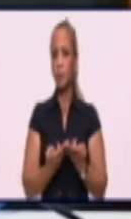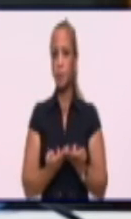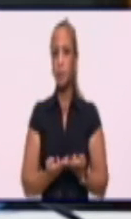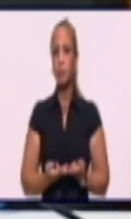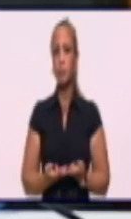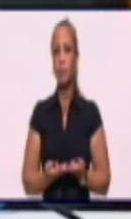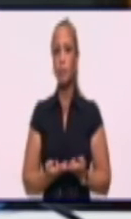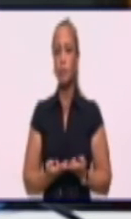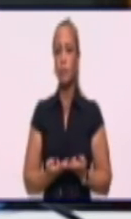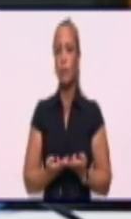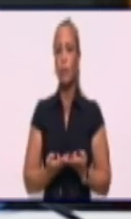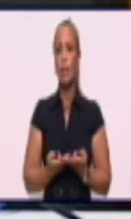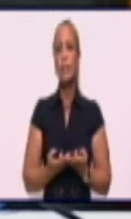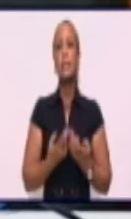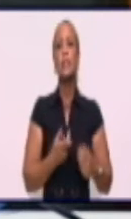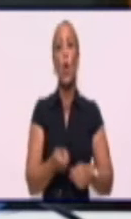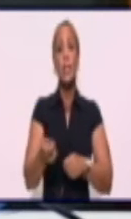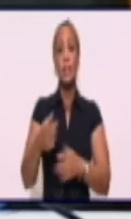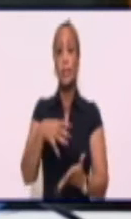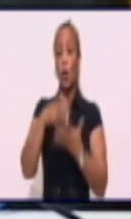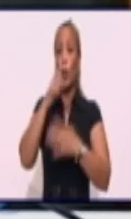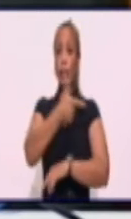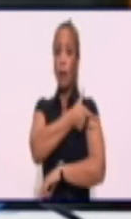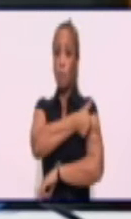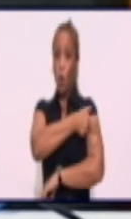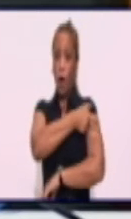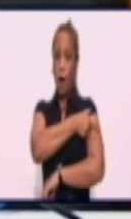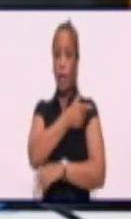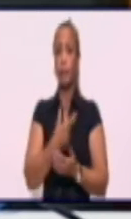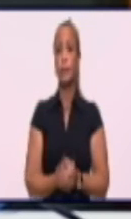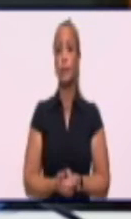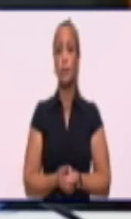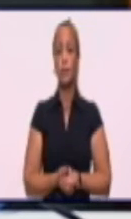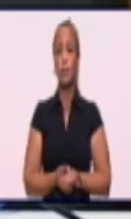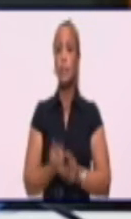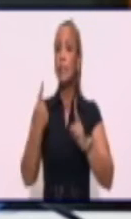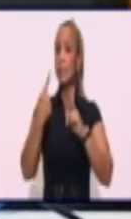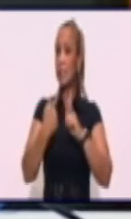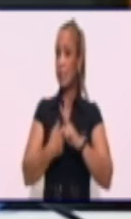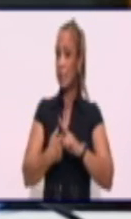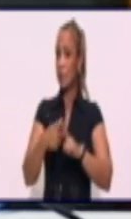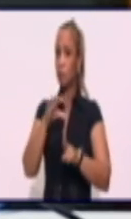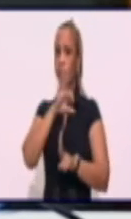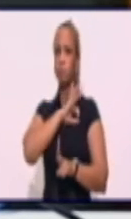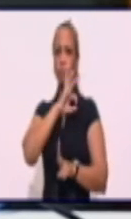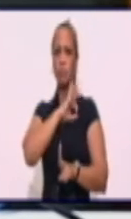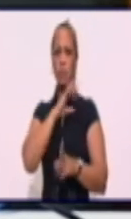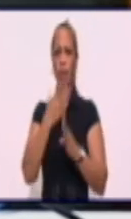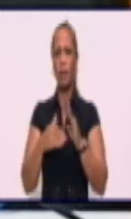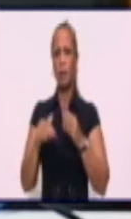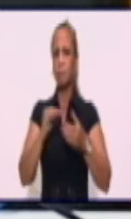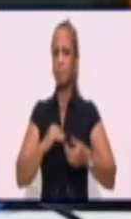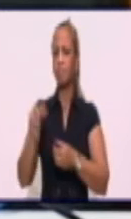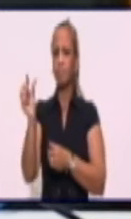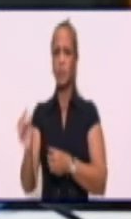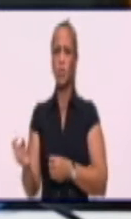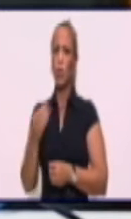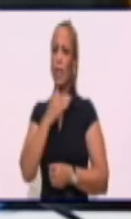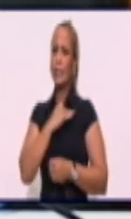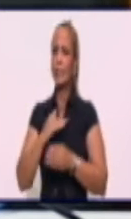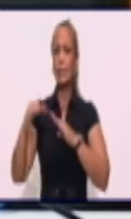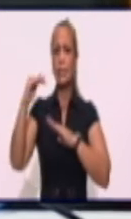los asaltantes al cuartel Moncada y de los policías, de los compañeros del MININ, sobre todo los que